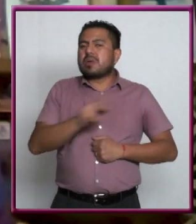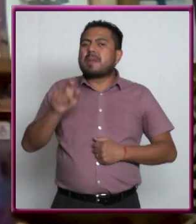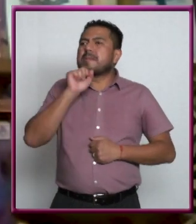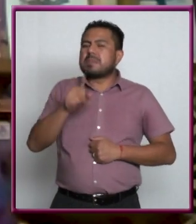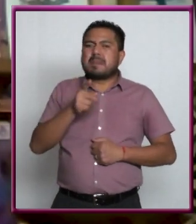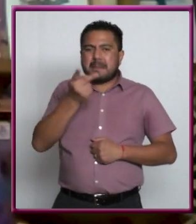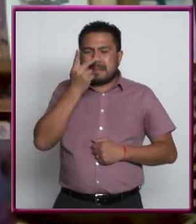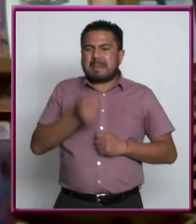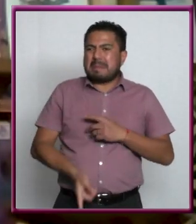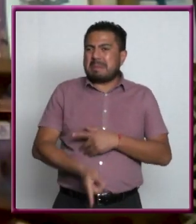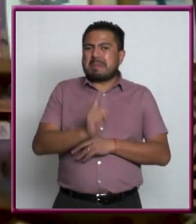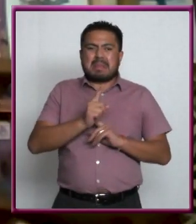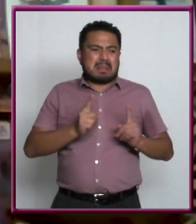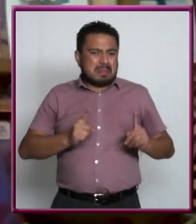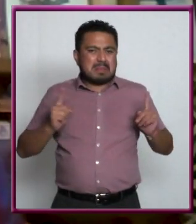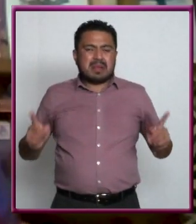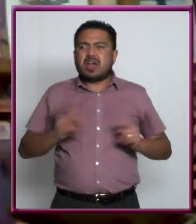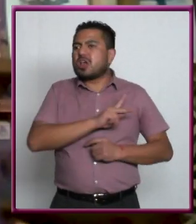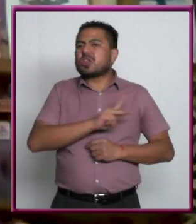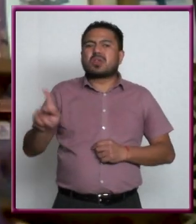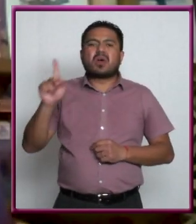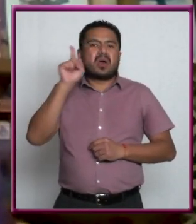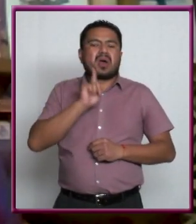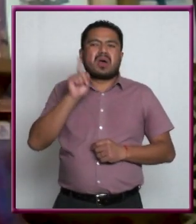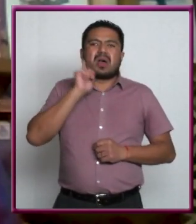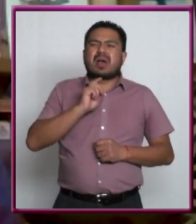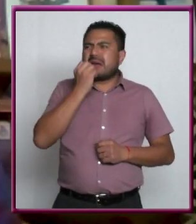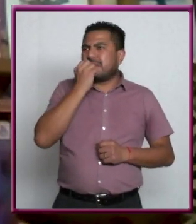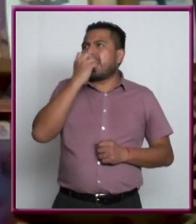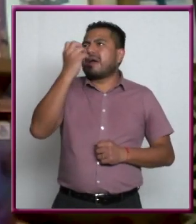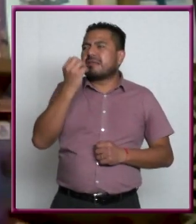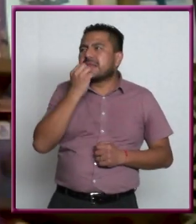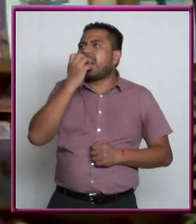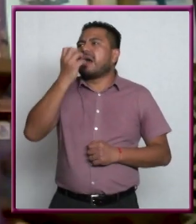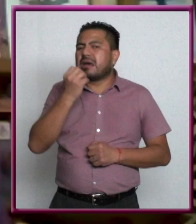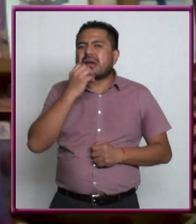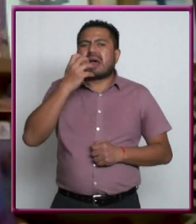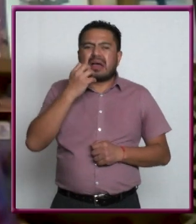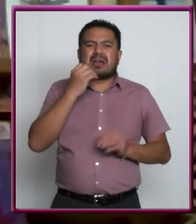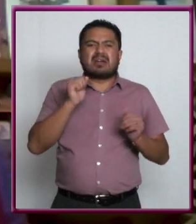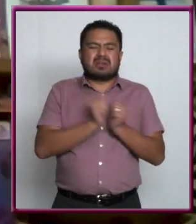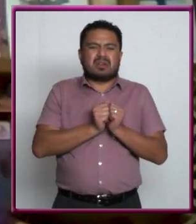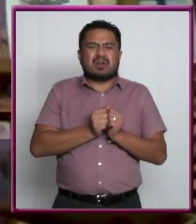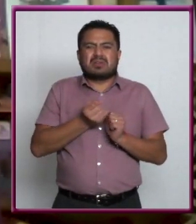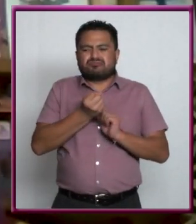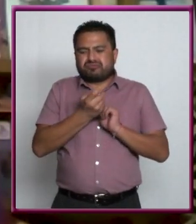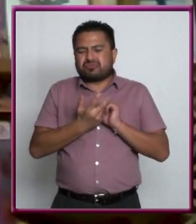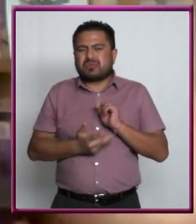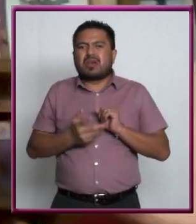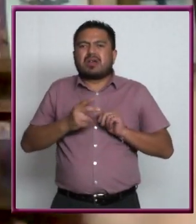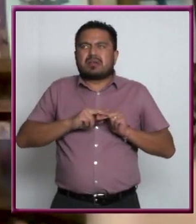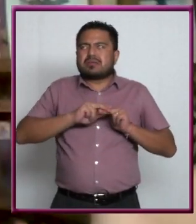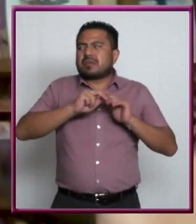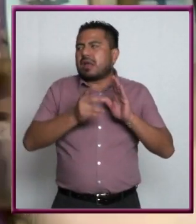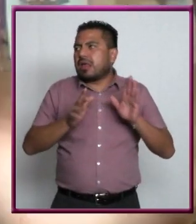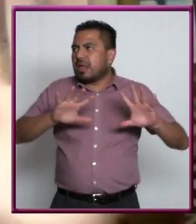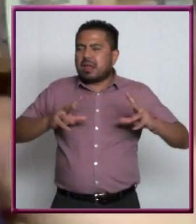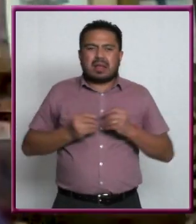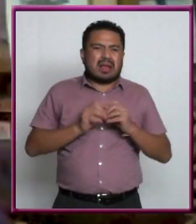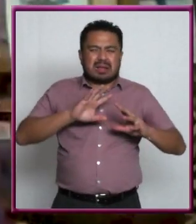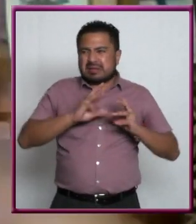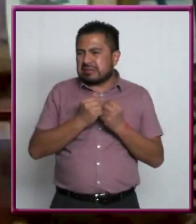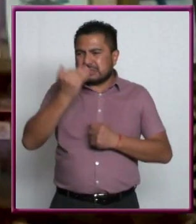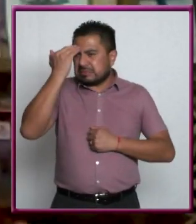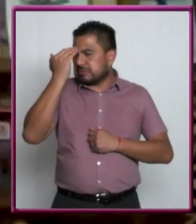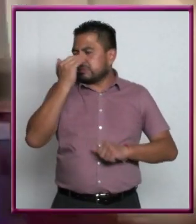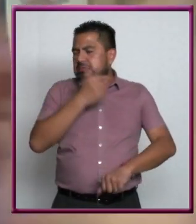los hombres tienen los penes grandes y que todas las mujeres gimen a 1000 por hora y se humedecen y la eyaculación es